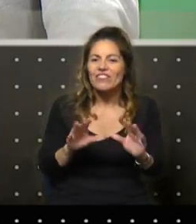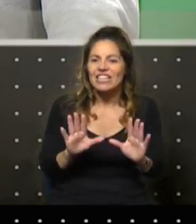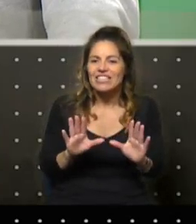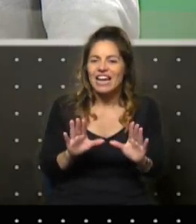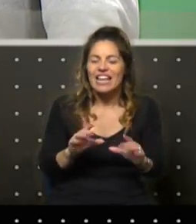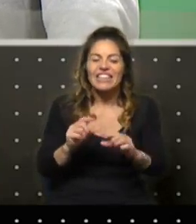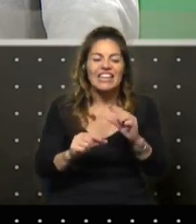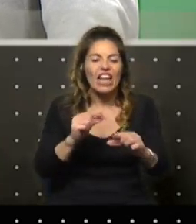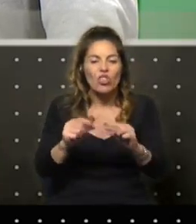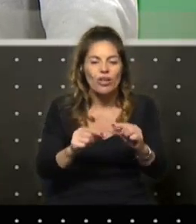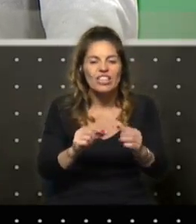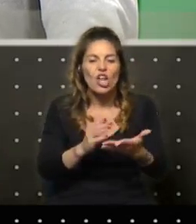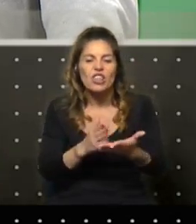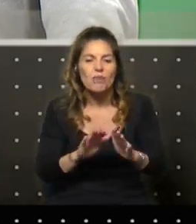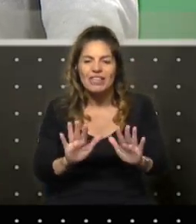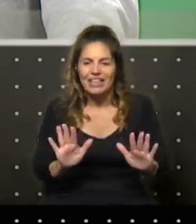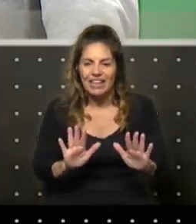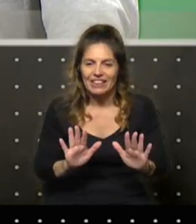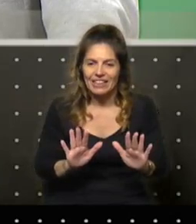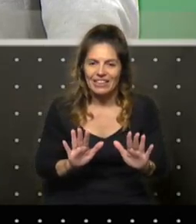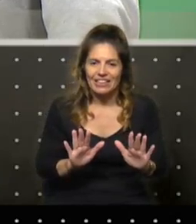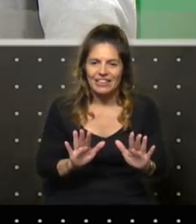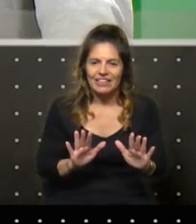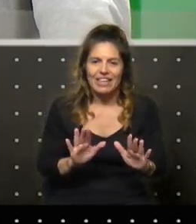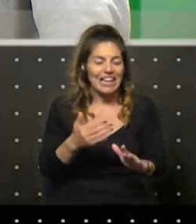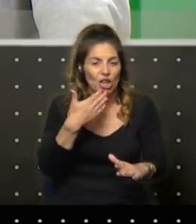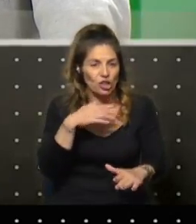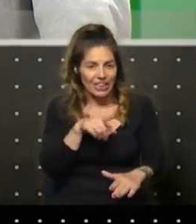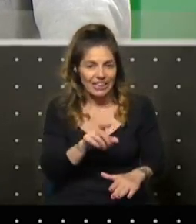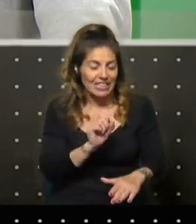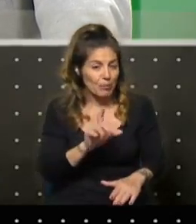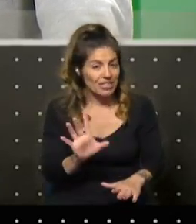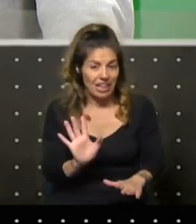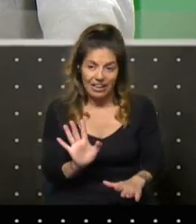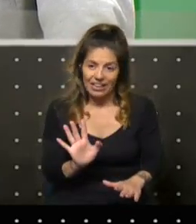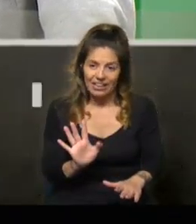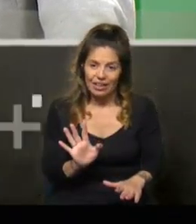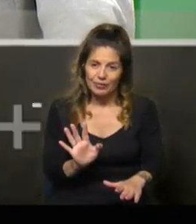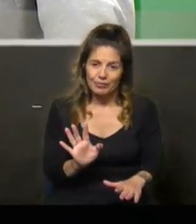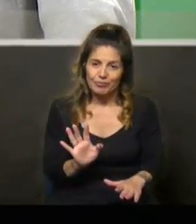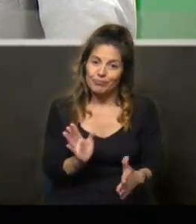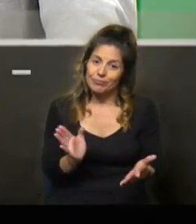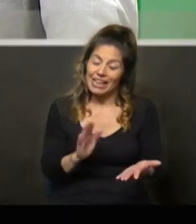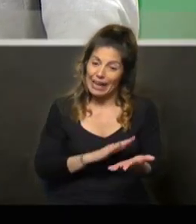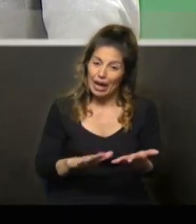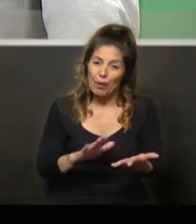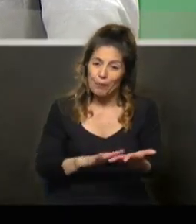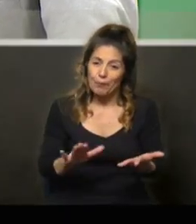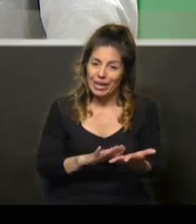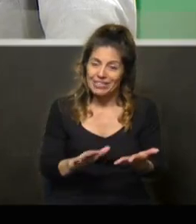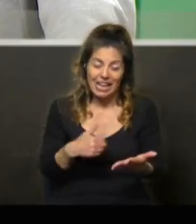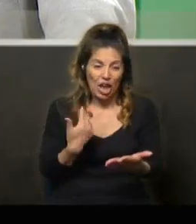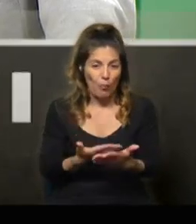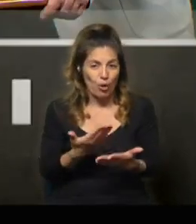gradualismo ni medias tintas el que no entienda ese mensaje este que repase entonces las